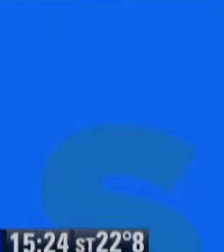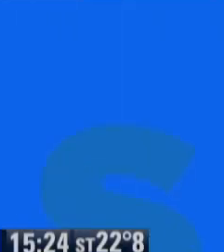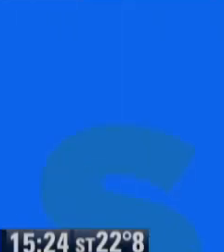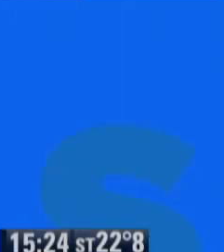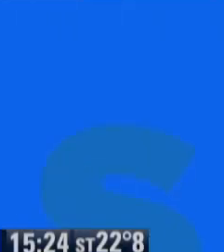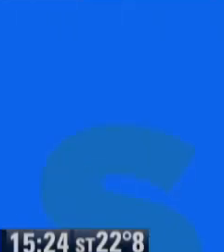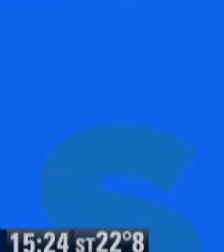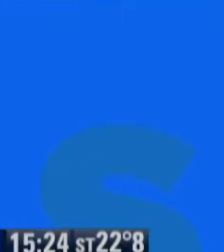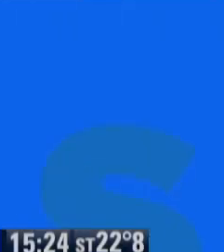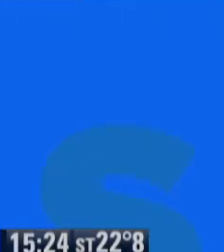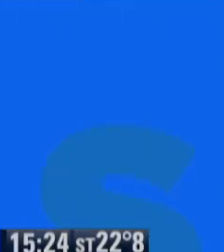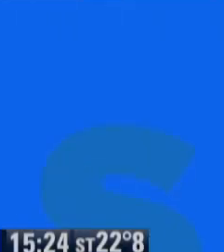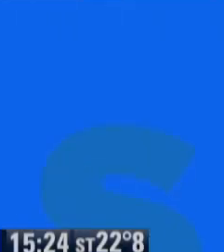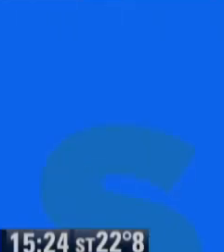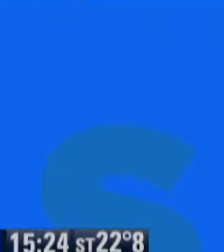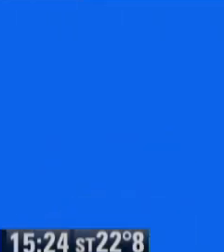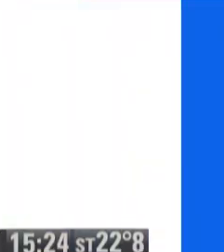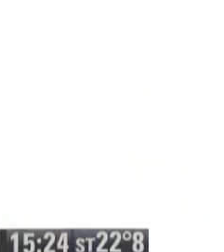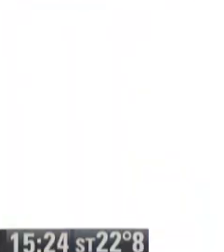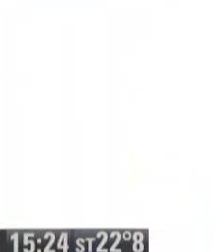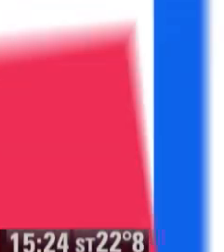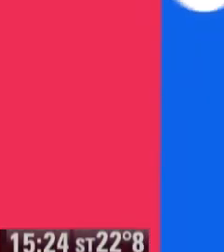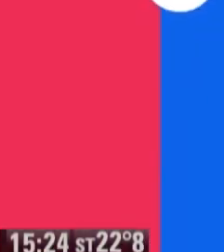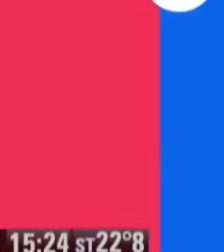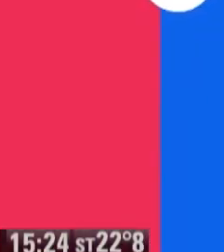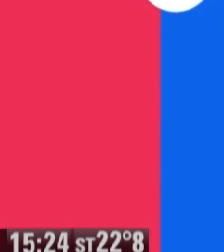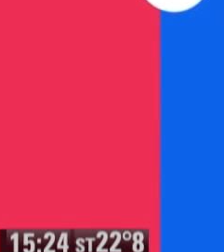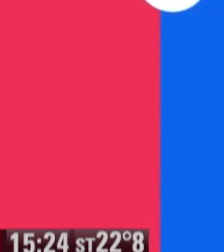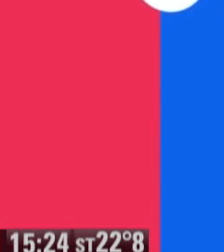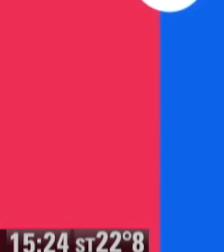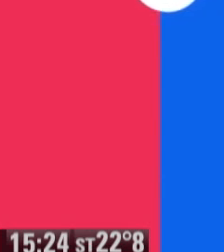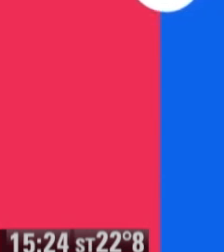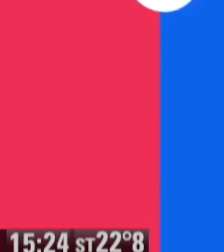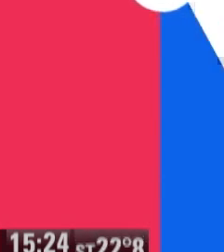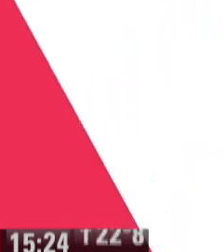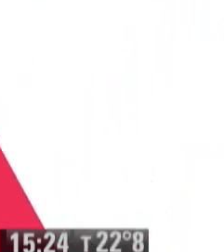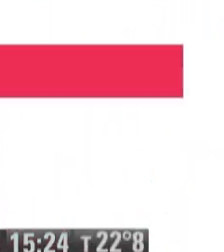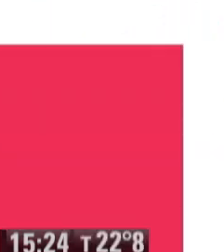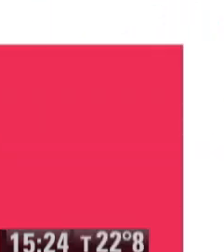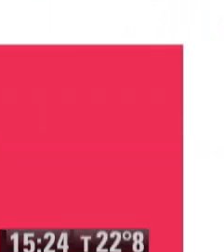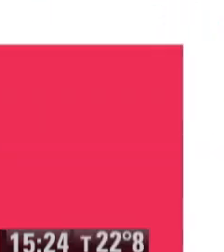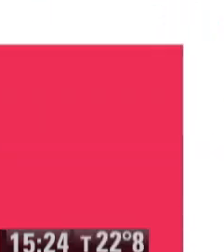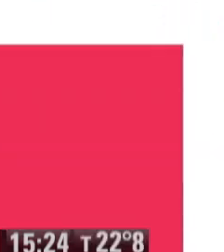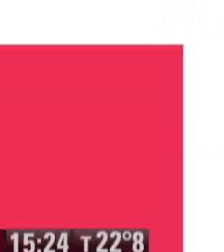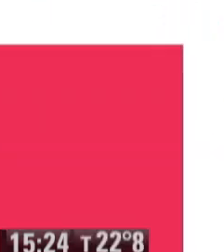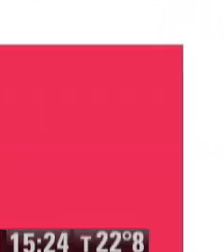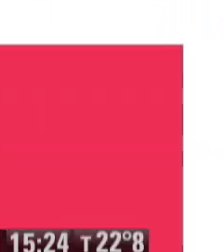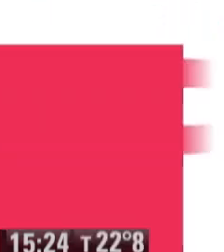con el esfuerzo de tus maestros y maestras y el acompañamiento de tu familia, seguir aprendiendo entre todos.